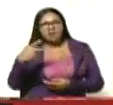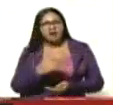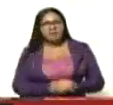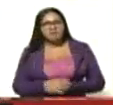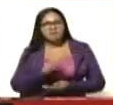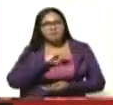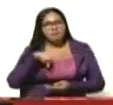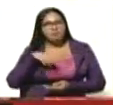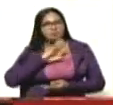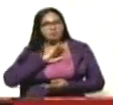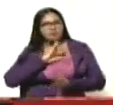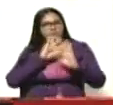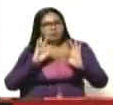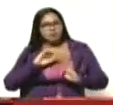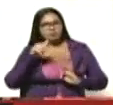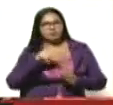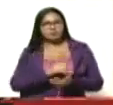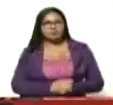esta instancia.